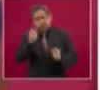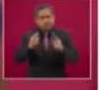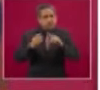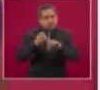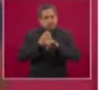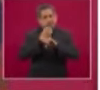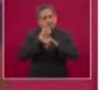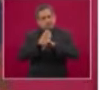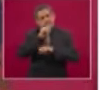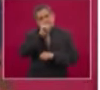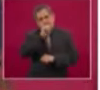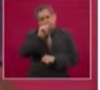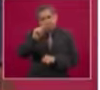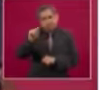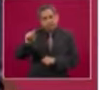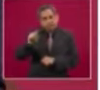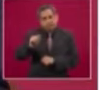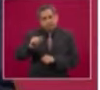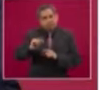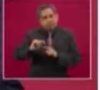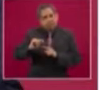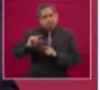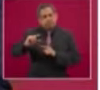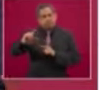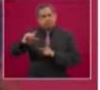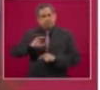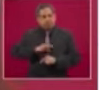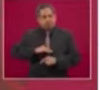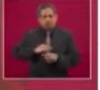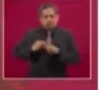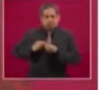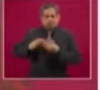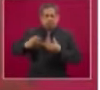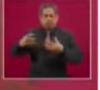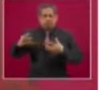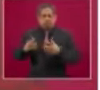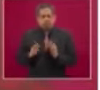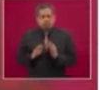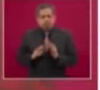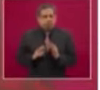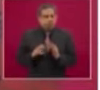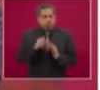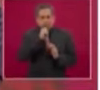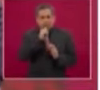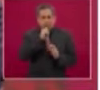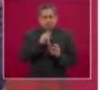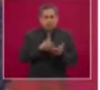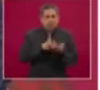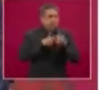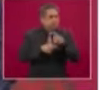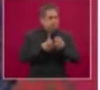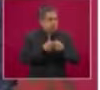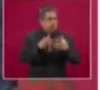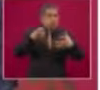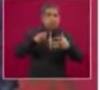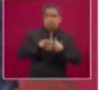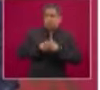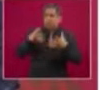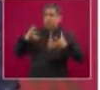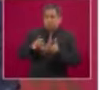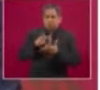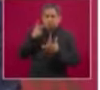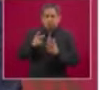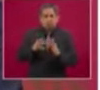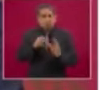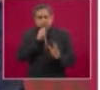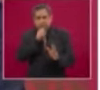Estado, que se sancione. Si un legislador, senador, diputado utilizó un fideicomiso público para saquear al país,